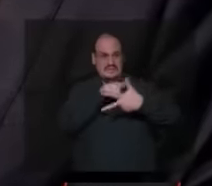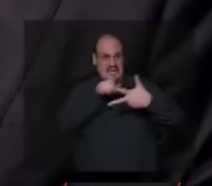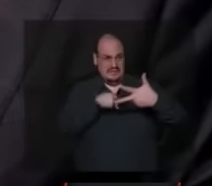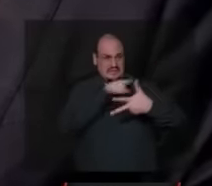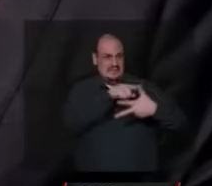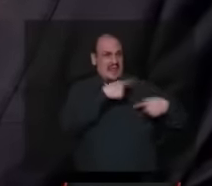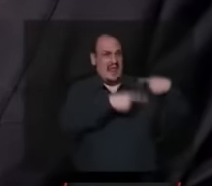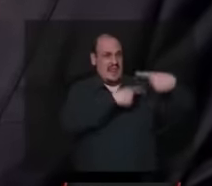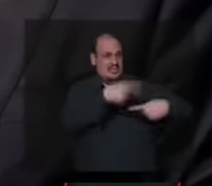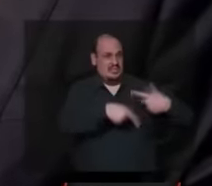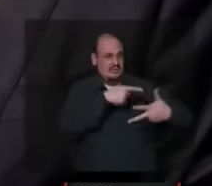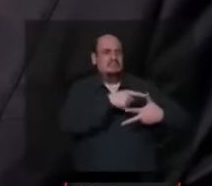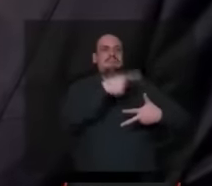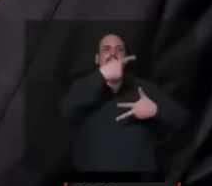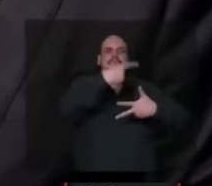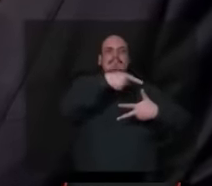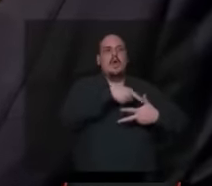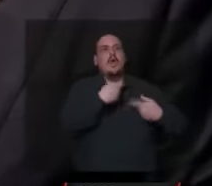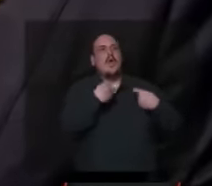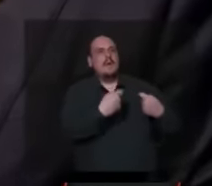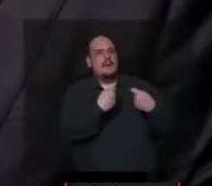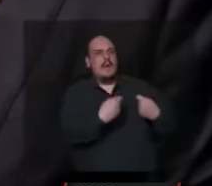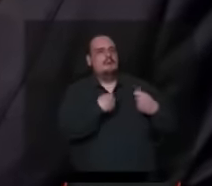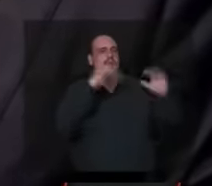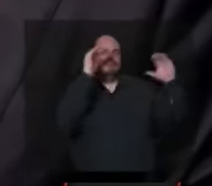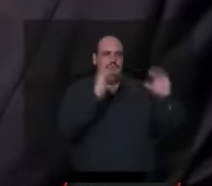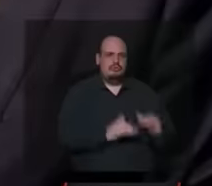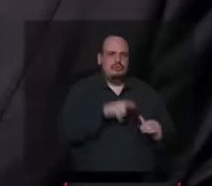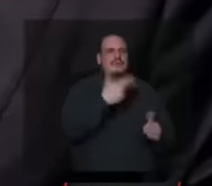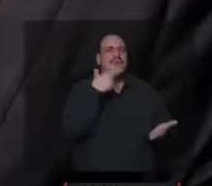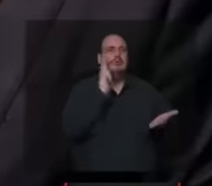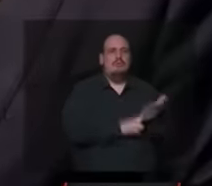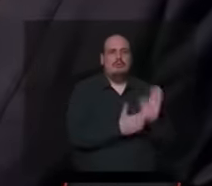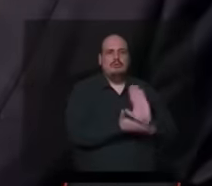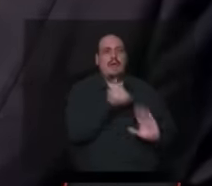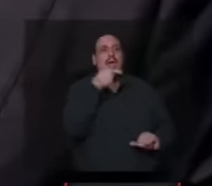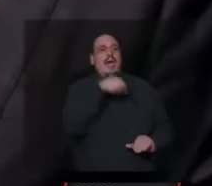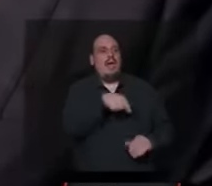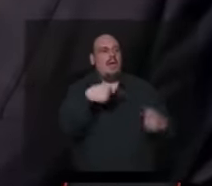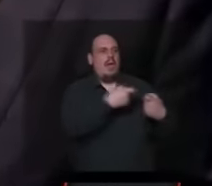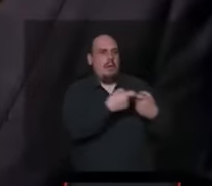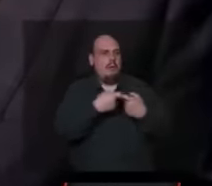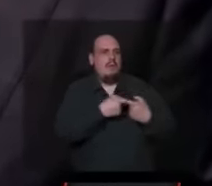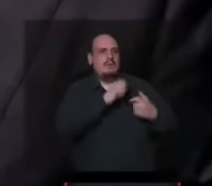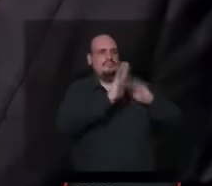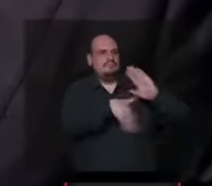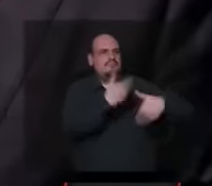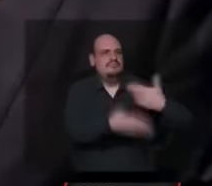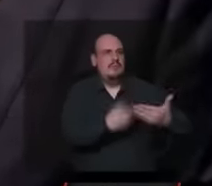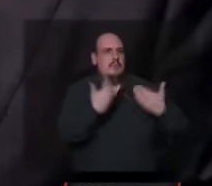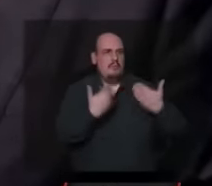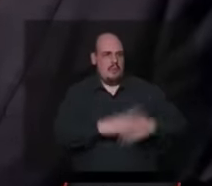el gasto público, bajamos impuestos, quitamos regulaciones para ser competitivos fiscalmente. Hablamos de un programa